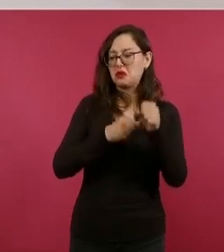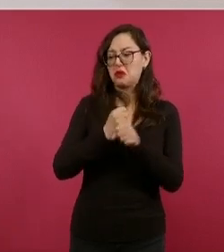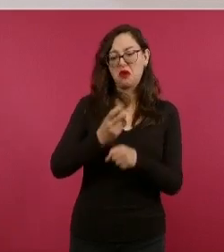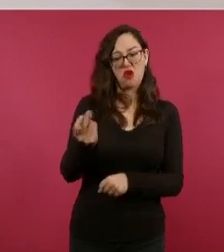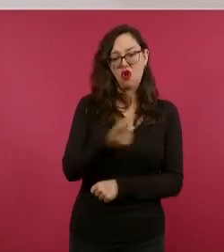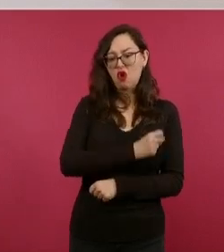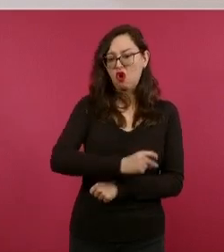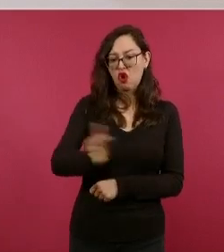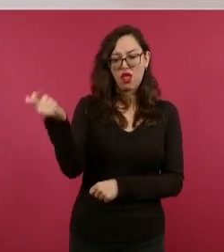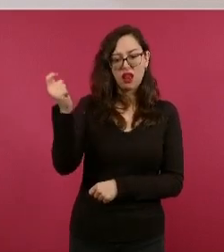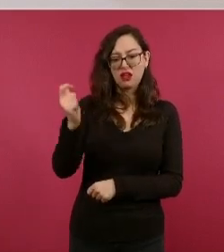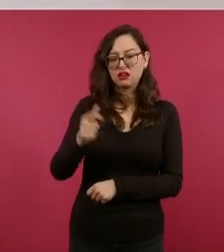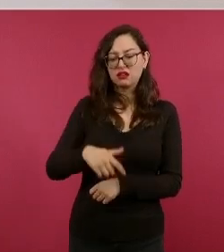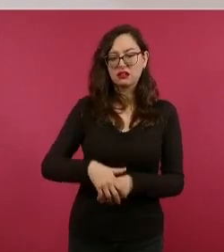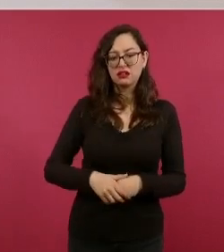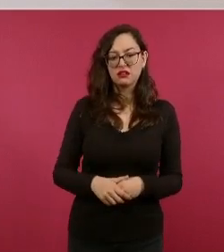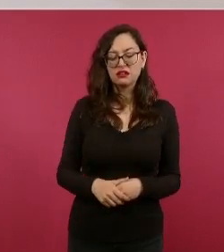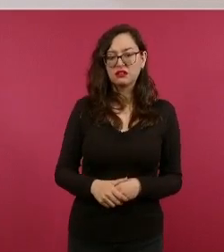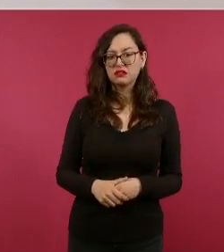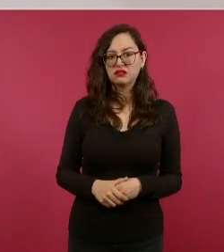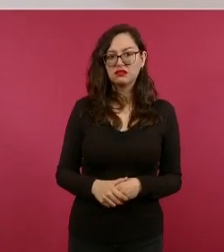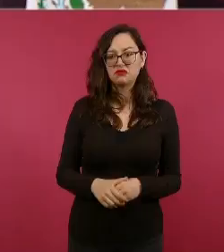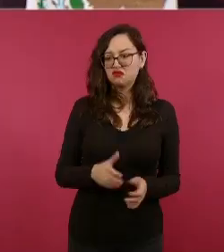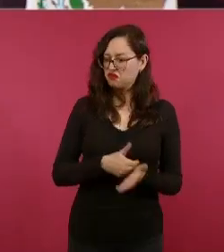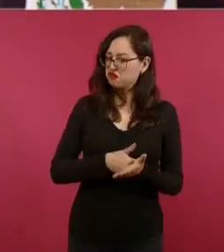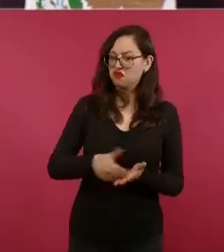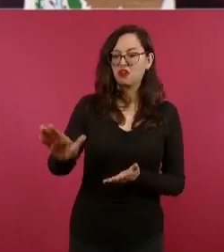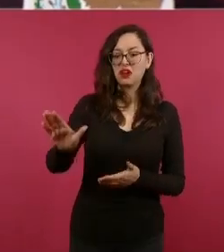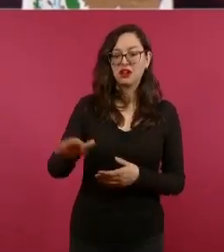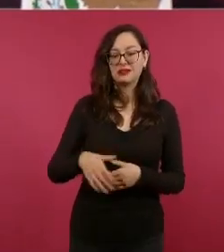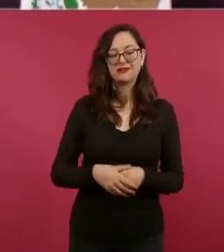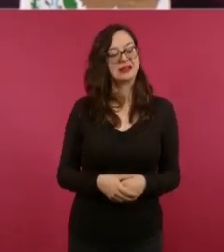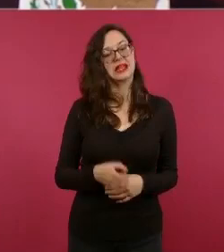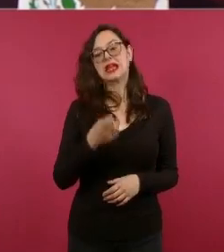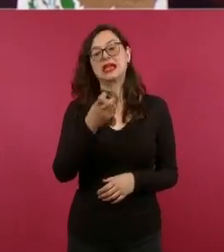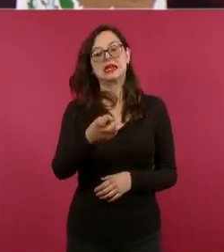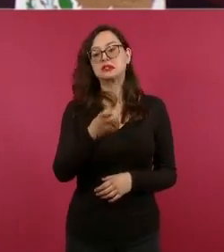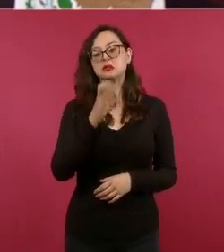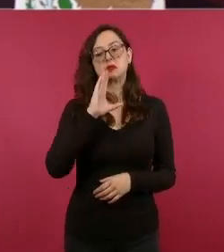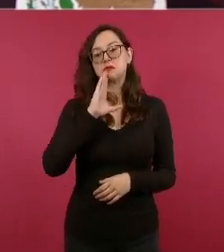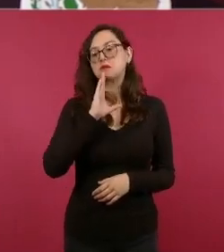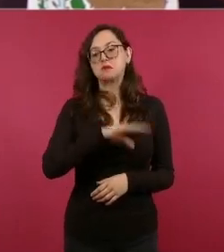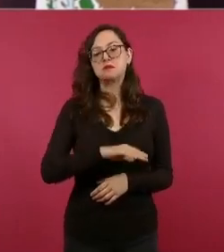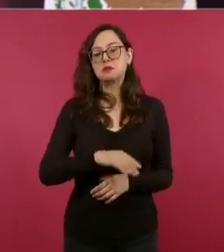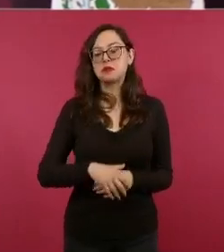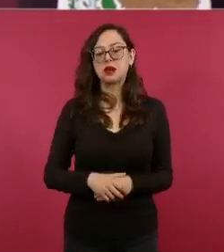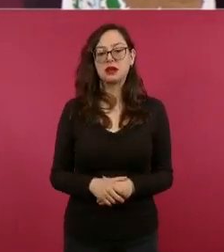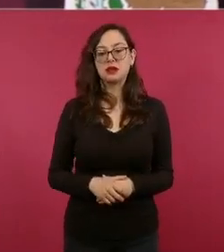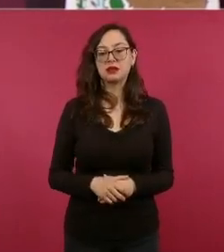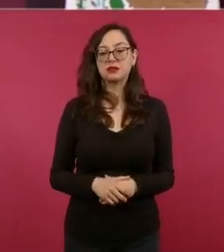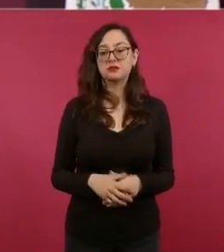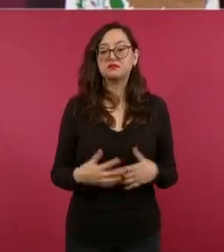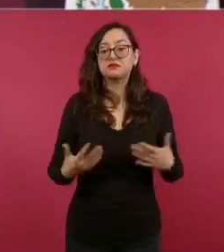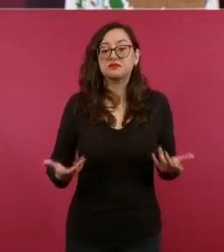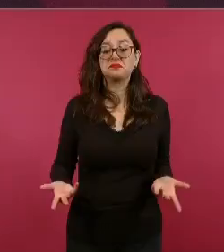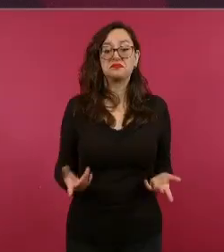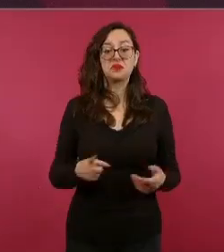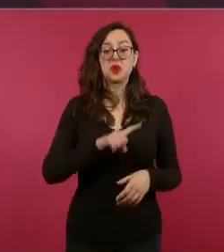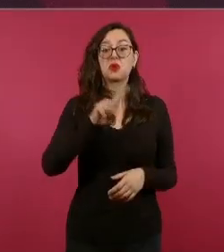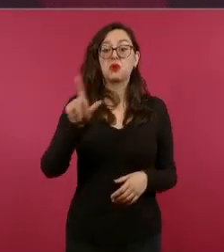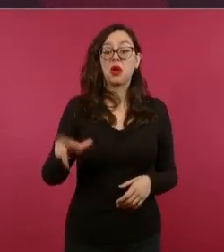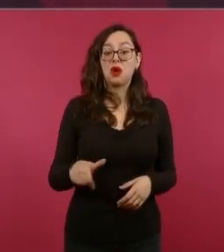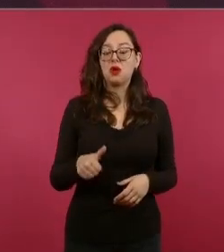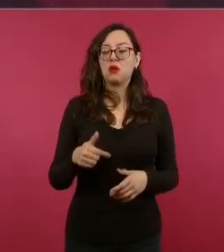años y vámonos. y se vuelve a ver al hijo al